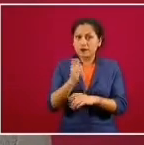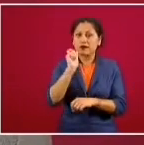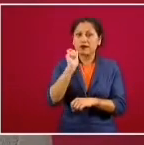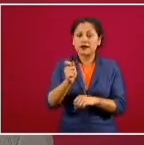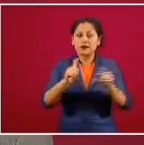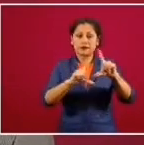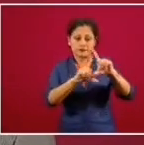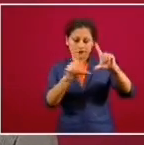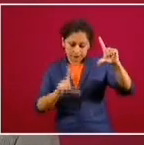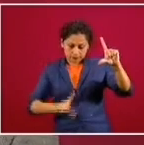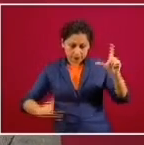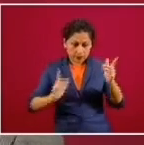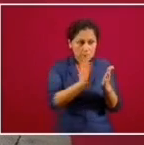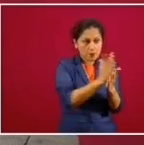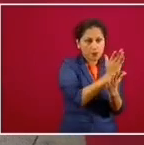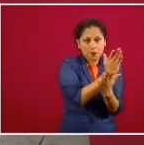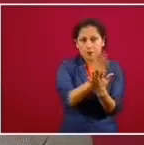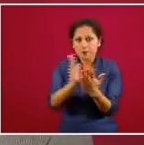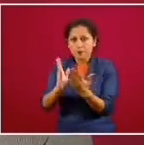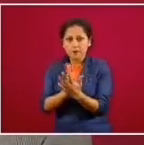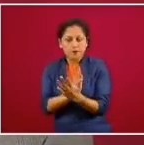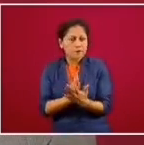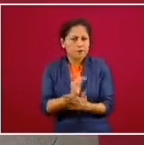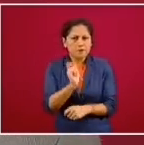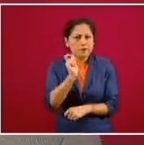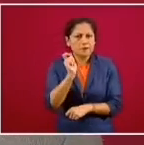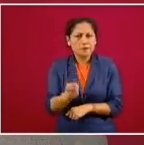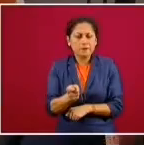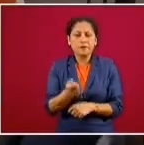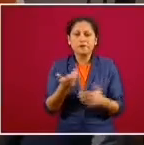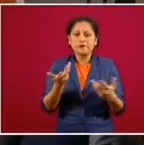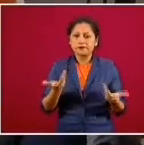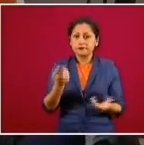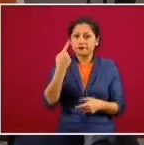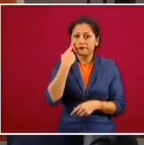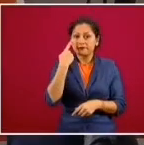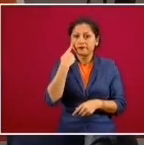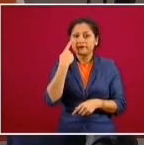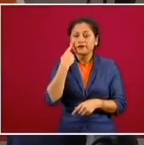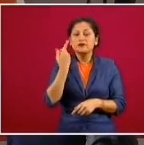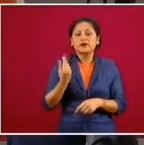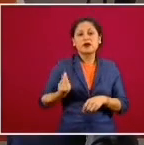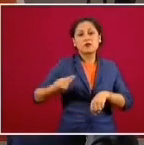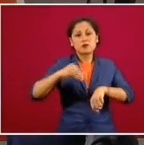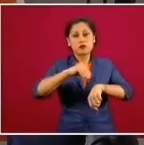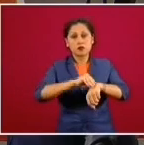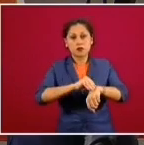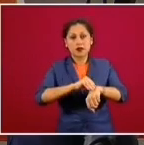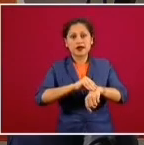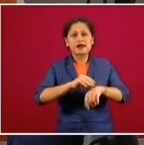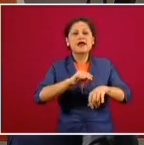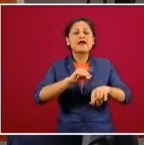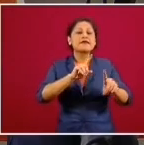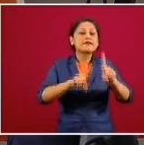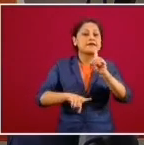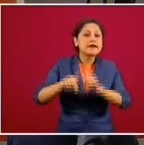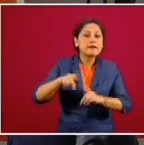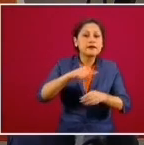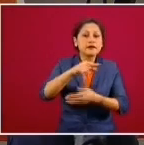nacional. Esto lo que quiere decir es instrumentar mecanismos de contención geográfica.